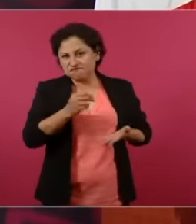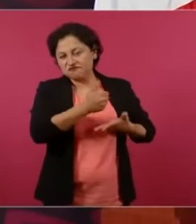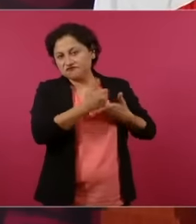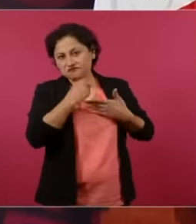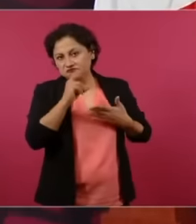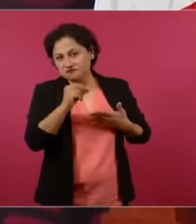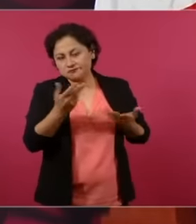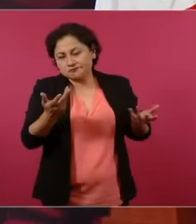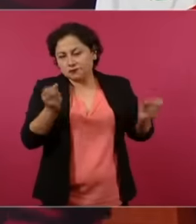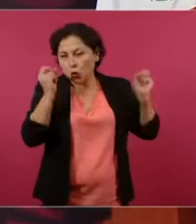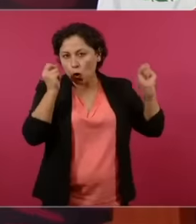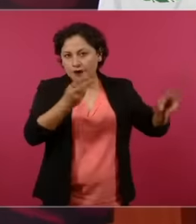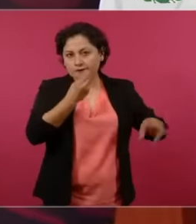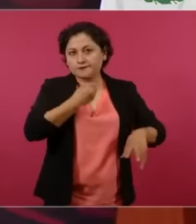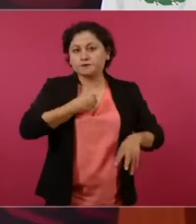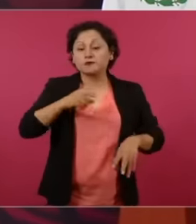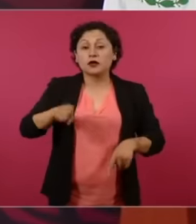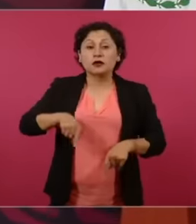pero va a quedar